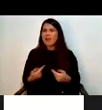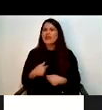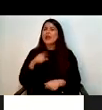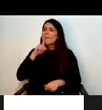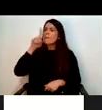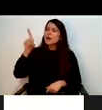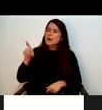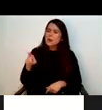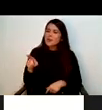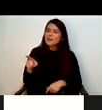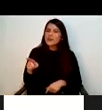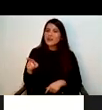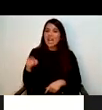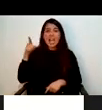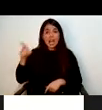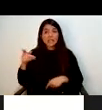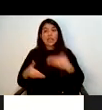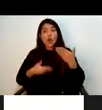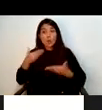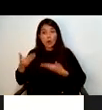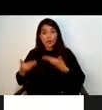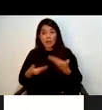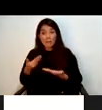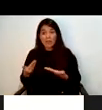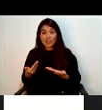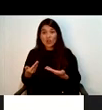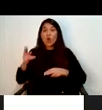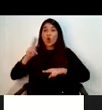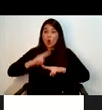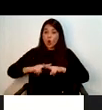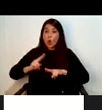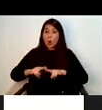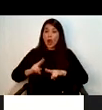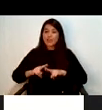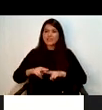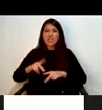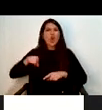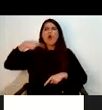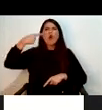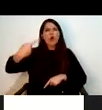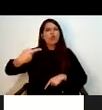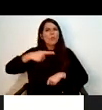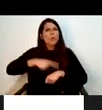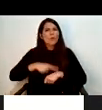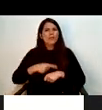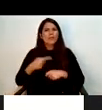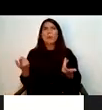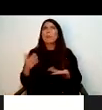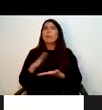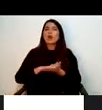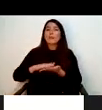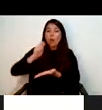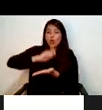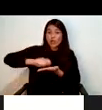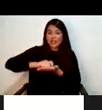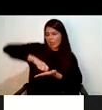pregunto si es que ese comportamiento lo realiza en alguna otra situación, por ejemplo, para